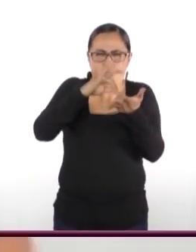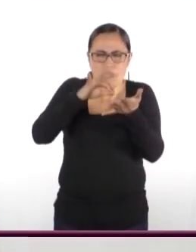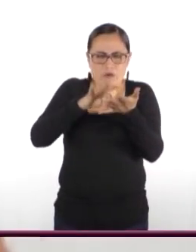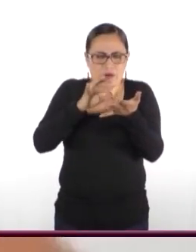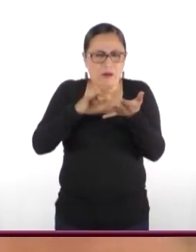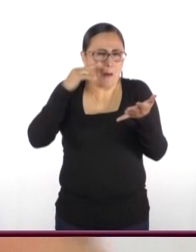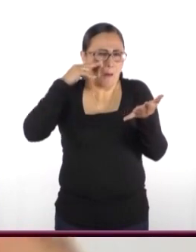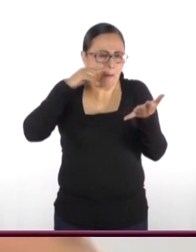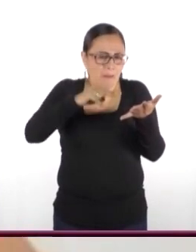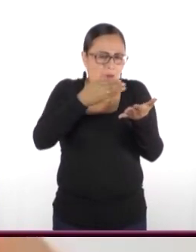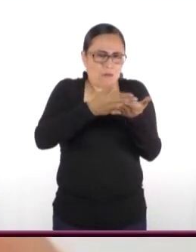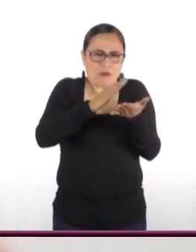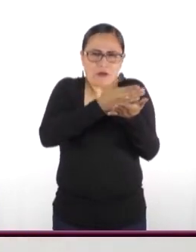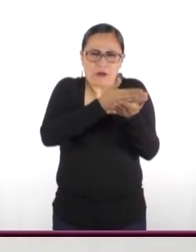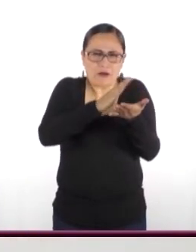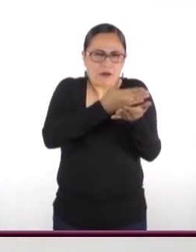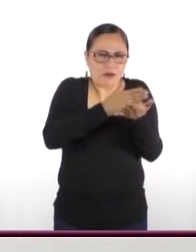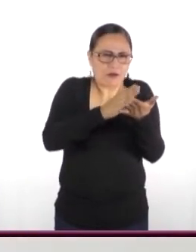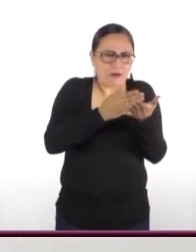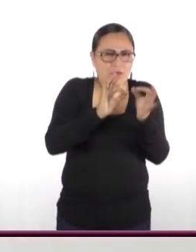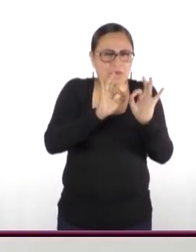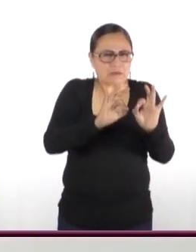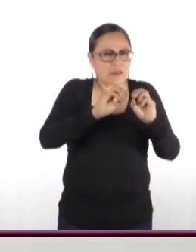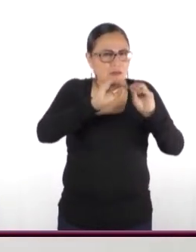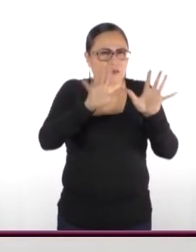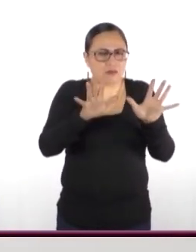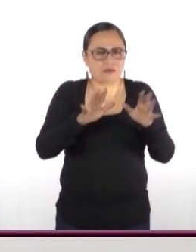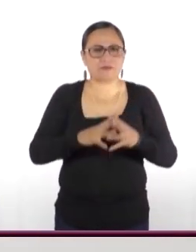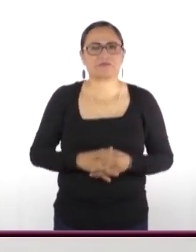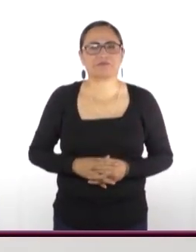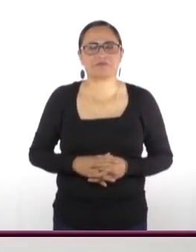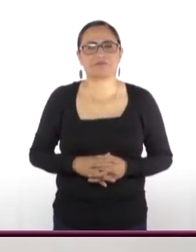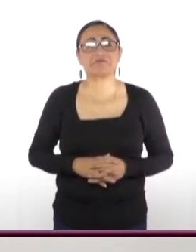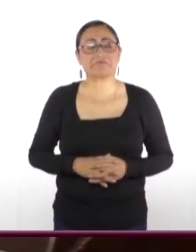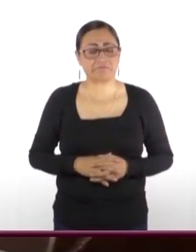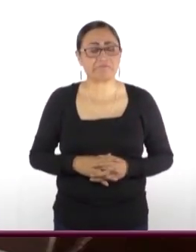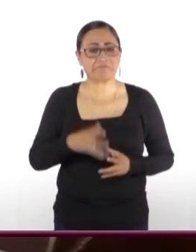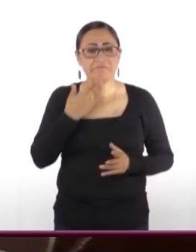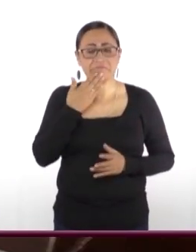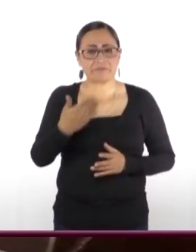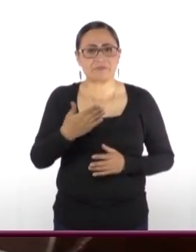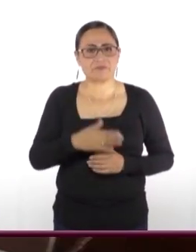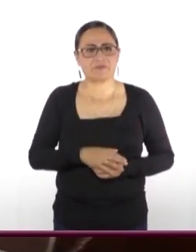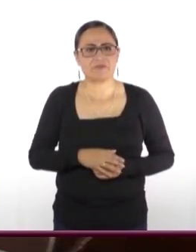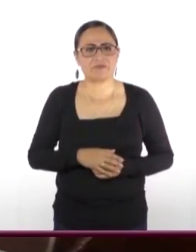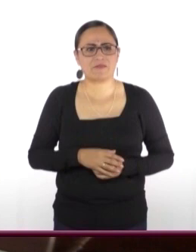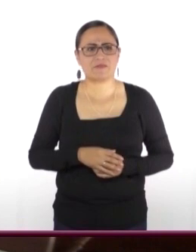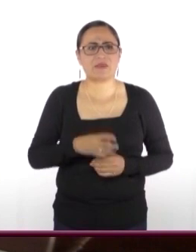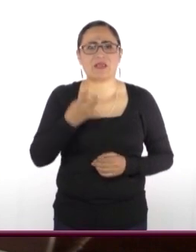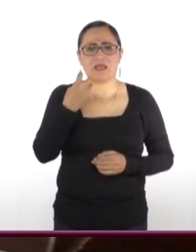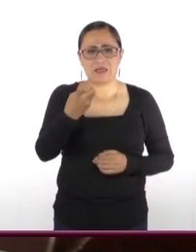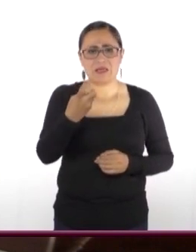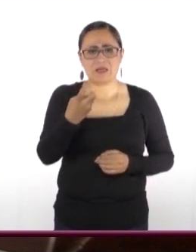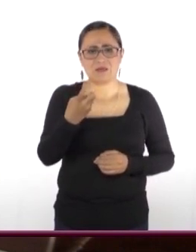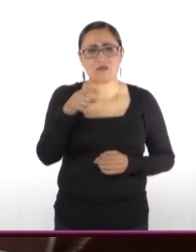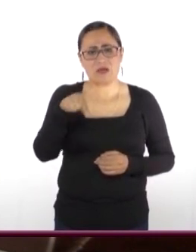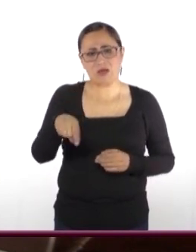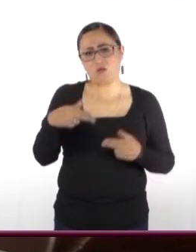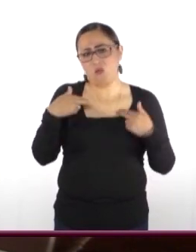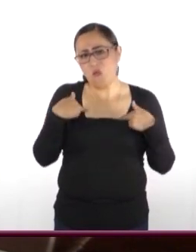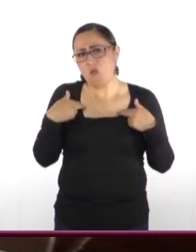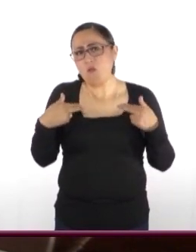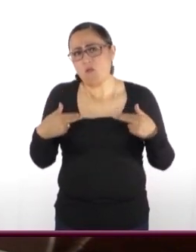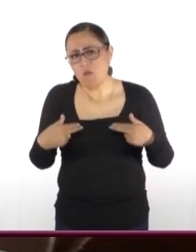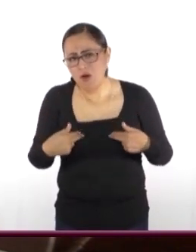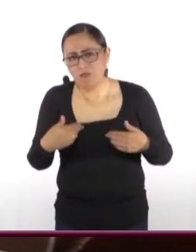esta señal, o sea, estos puntitos se vean todavía más definidos, como mejorar la resolución. Súper. Me imagino que esto debe de tener